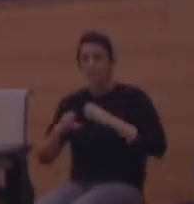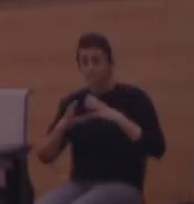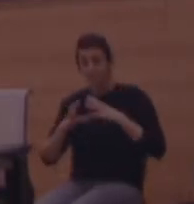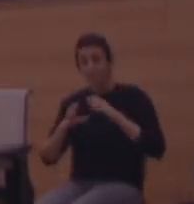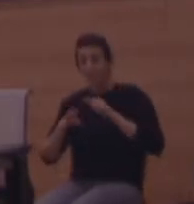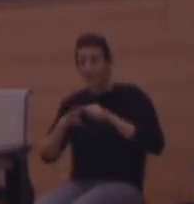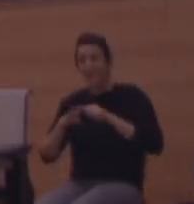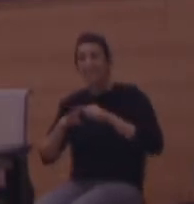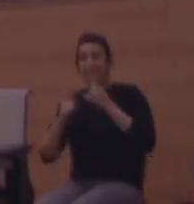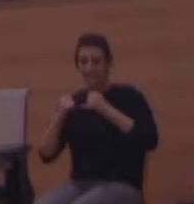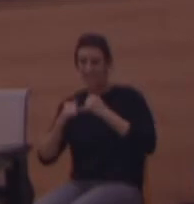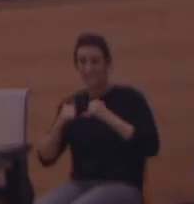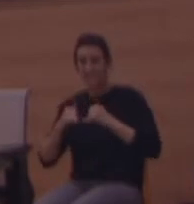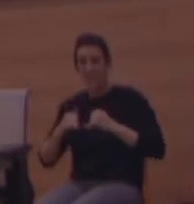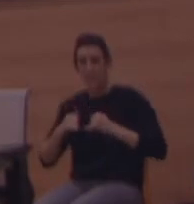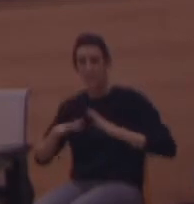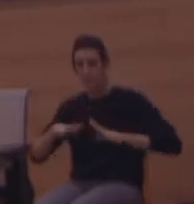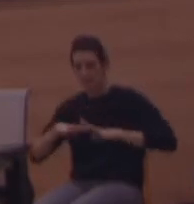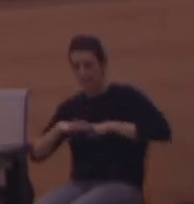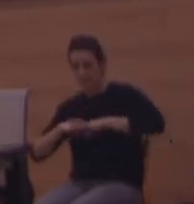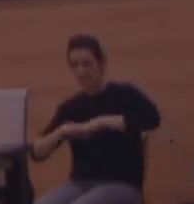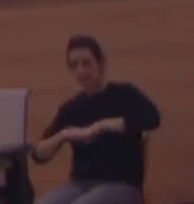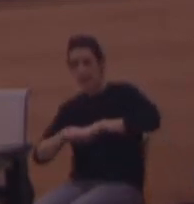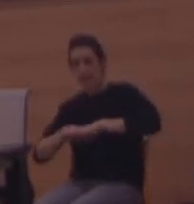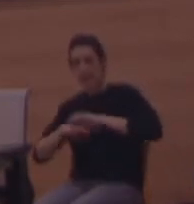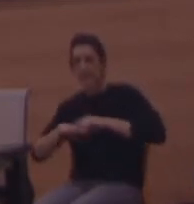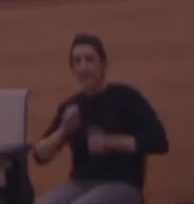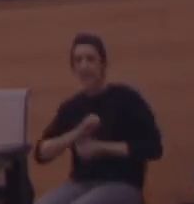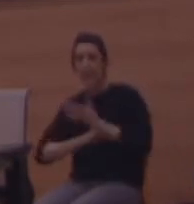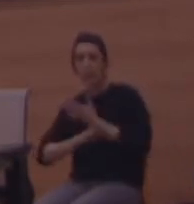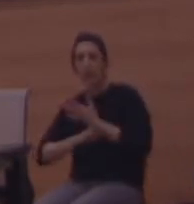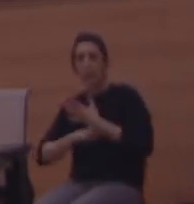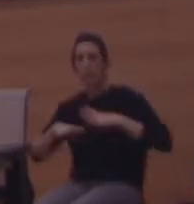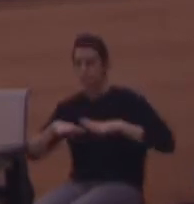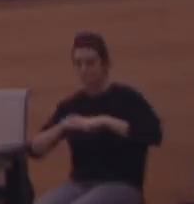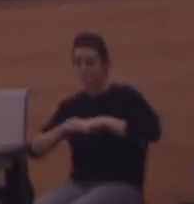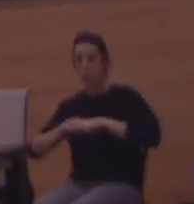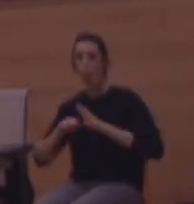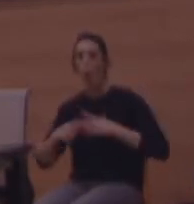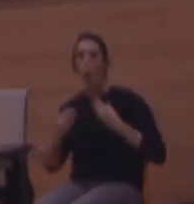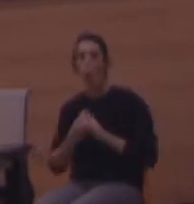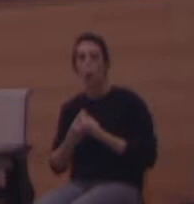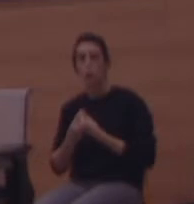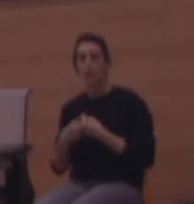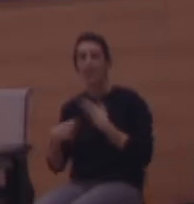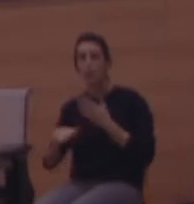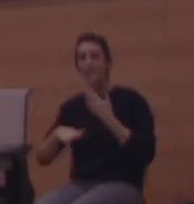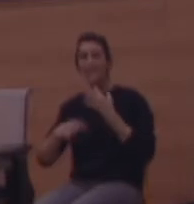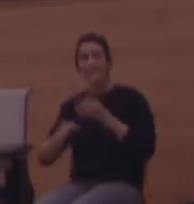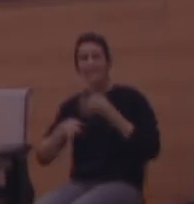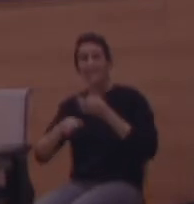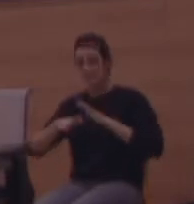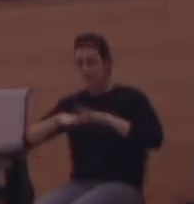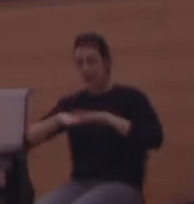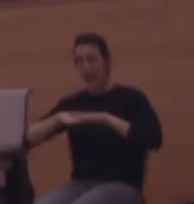el vapor y la presión se forman un tejido compacto. En una de sus caras siempre va a ir adhesiva